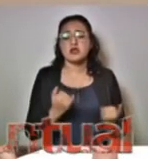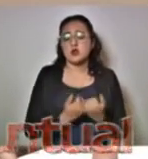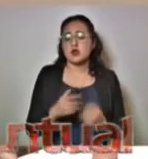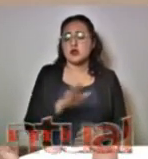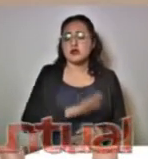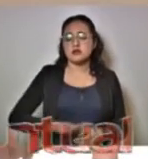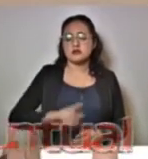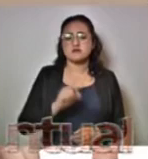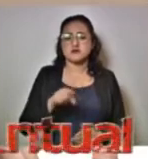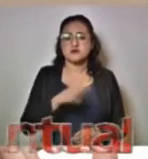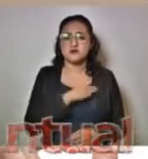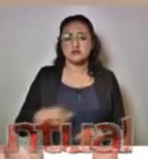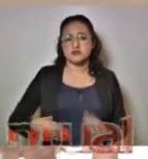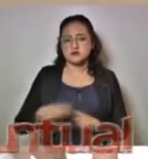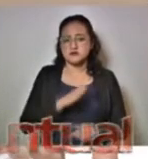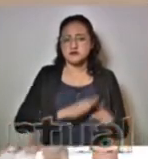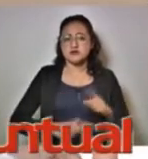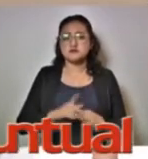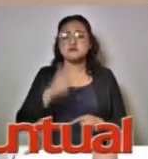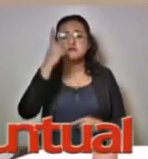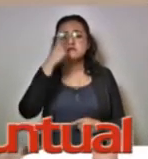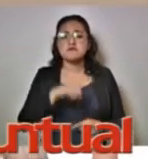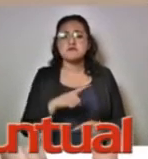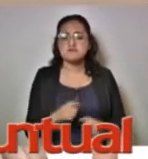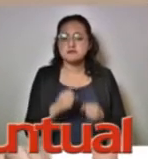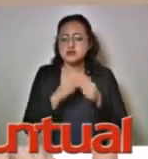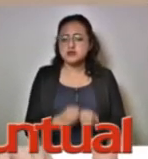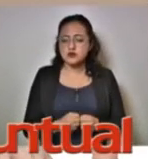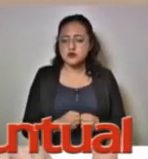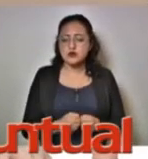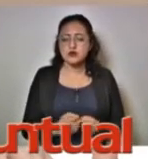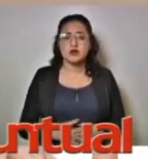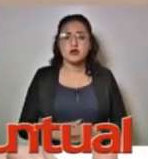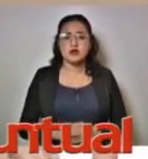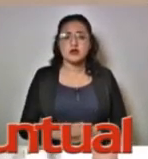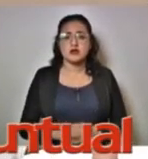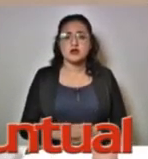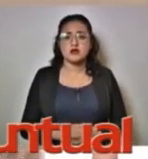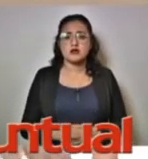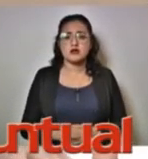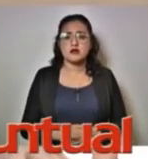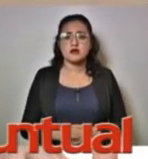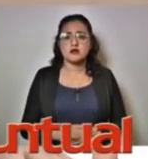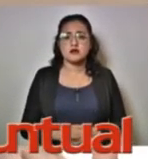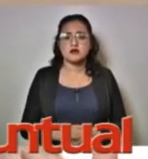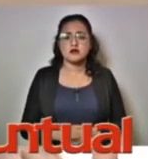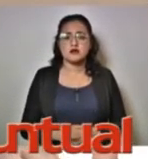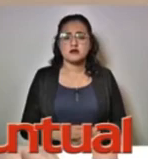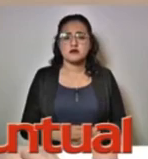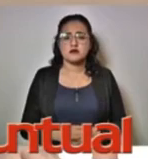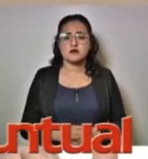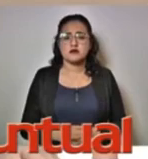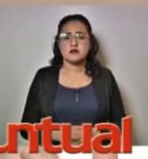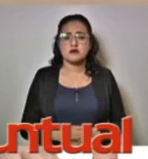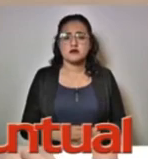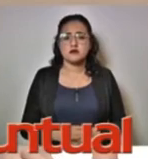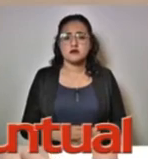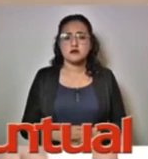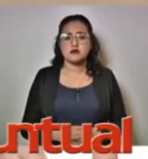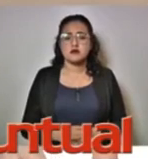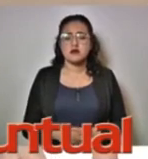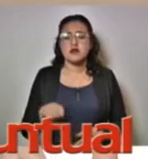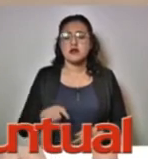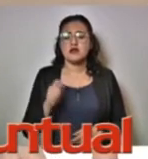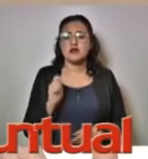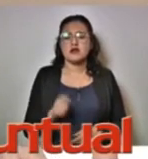municipios para asegurar bebida de estas características que